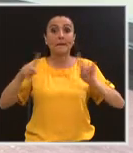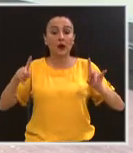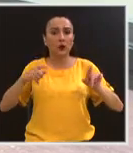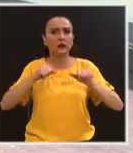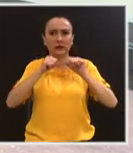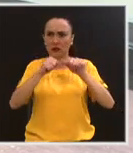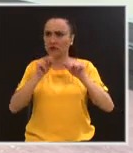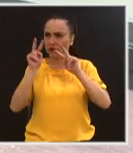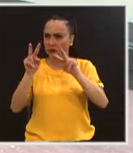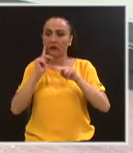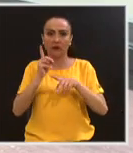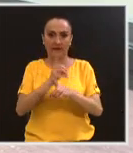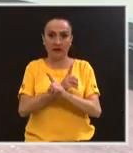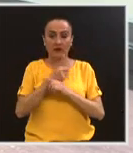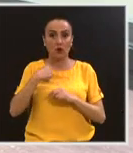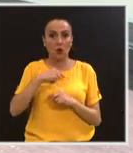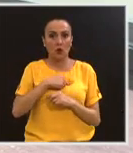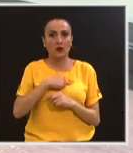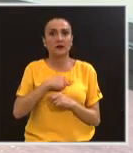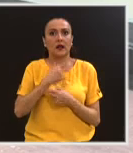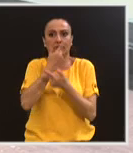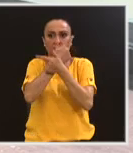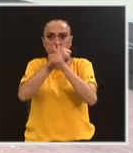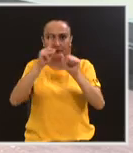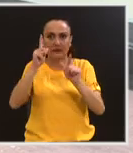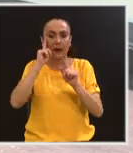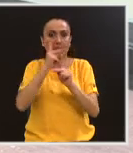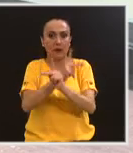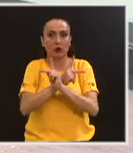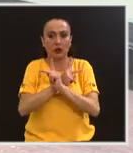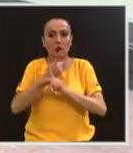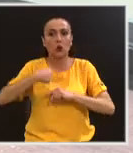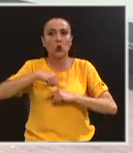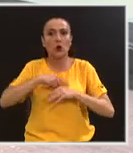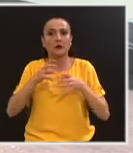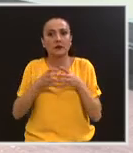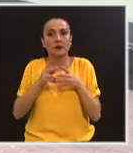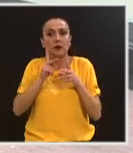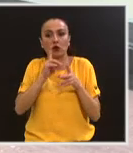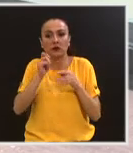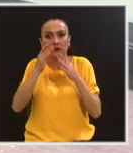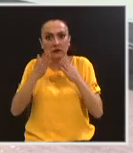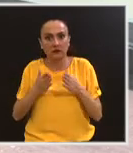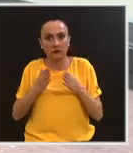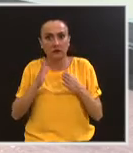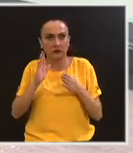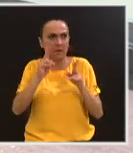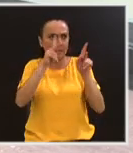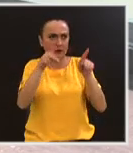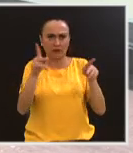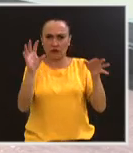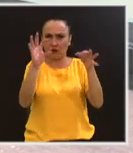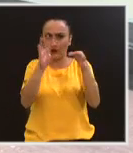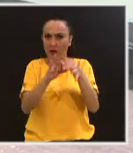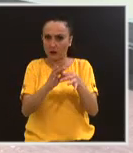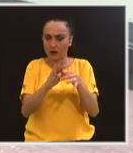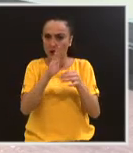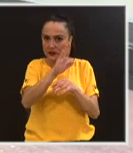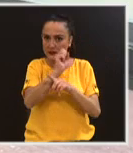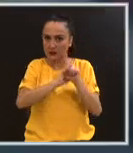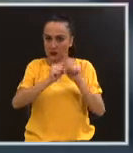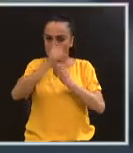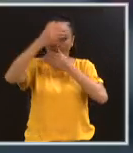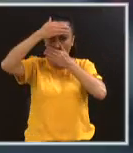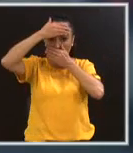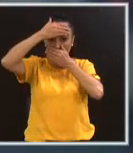haciendo lo mismo en defensa de nuestra soberanía y protección de nuestra población ante sujetos relacionados con